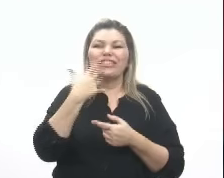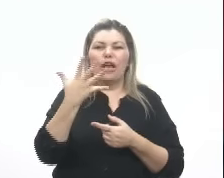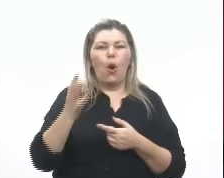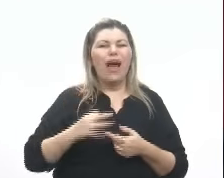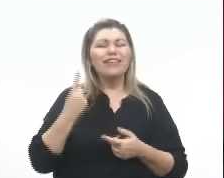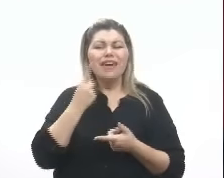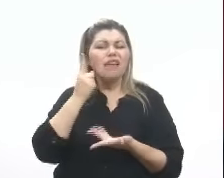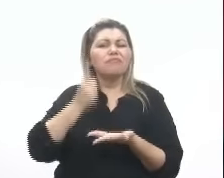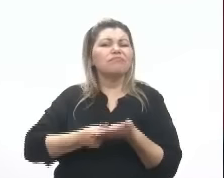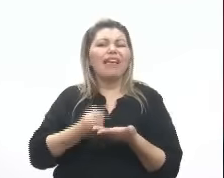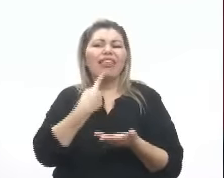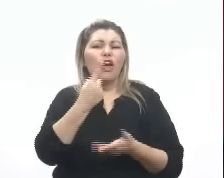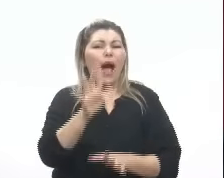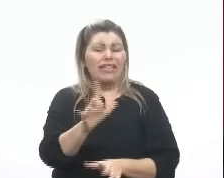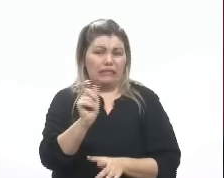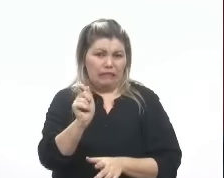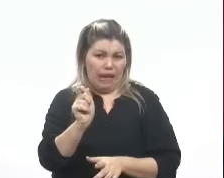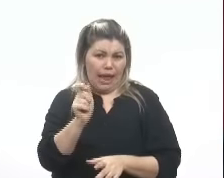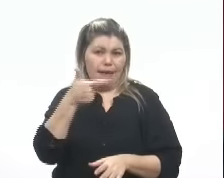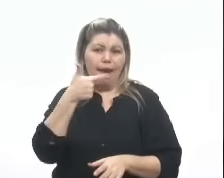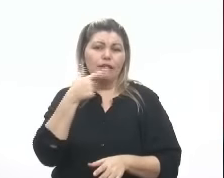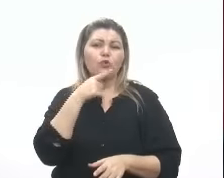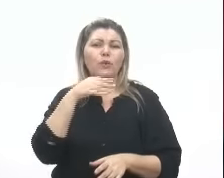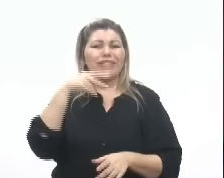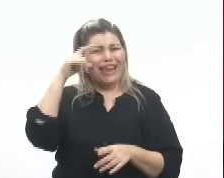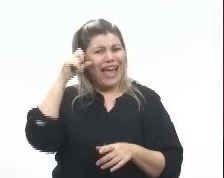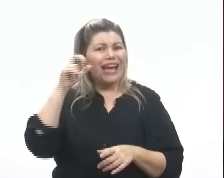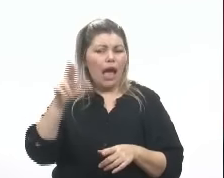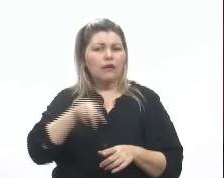sido? Stuzenegger y Caputo.